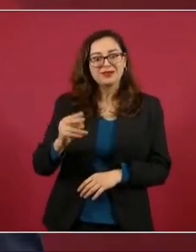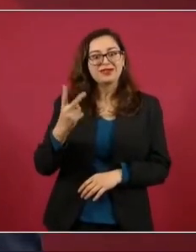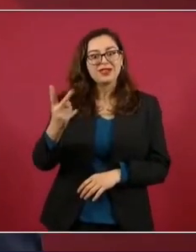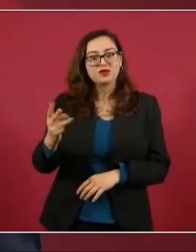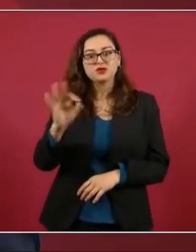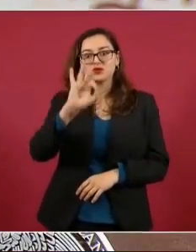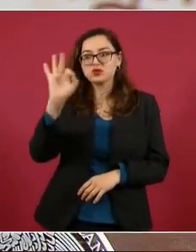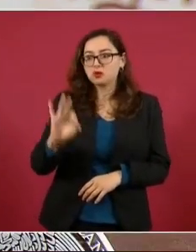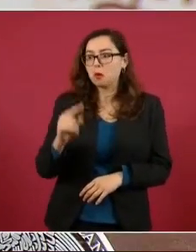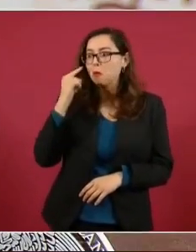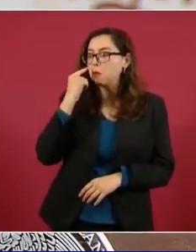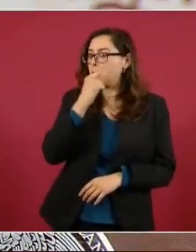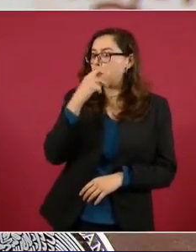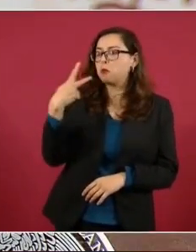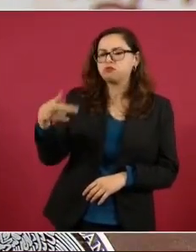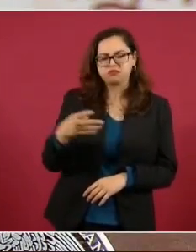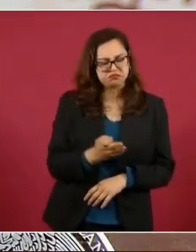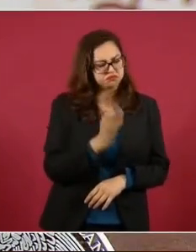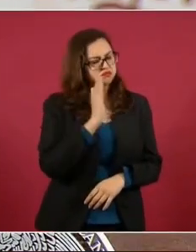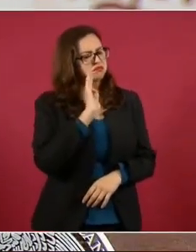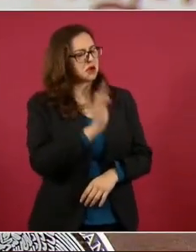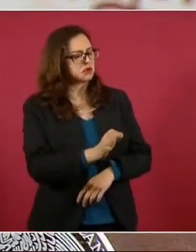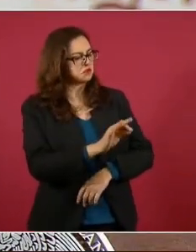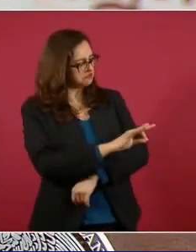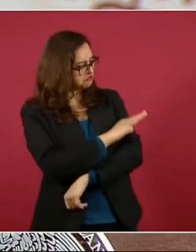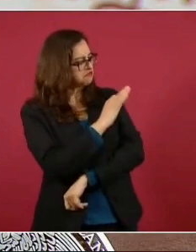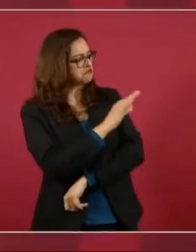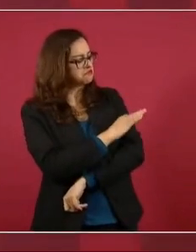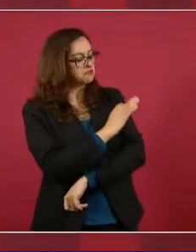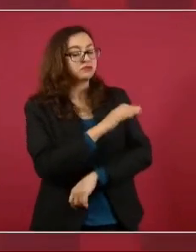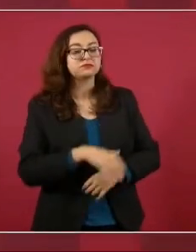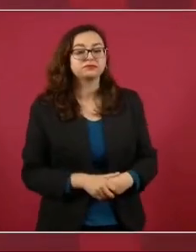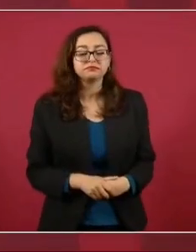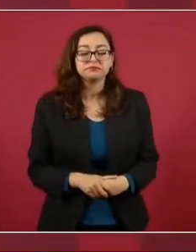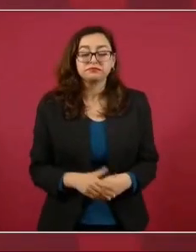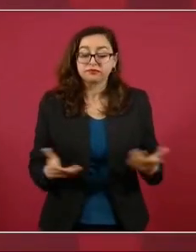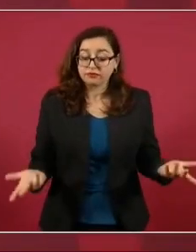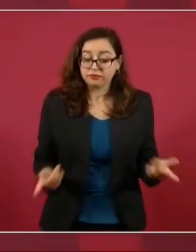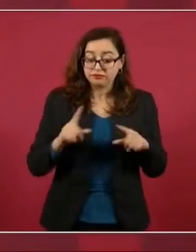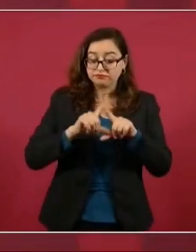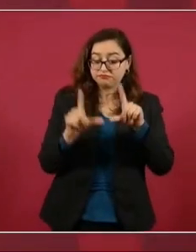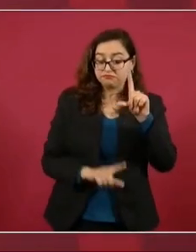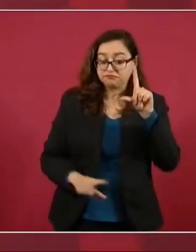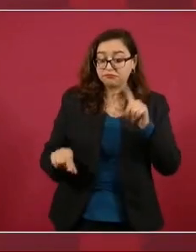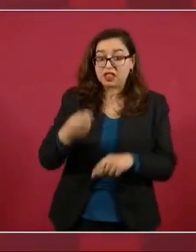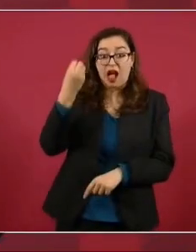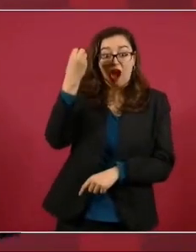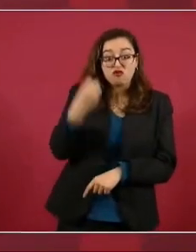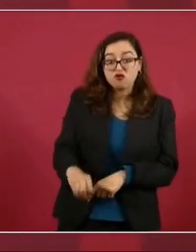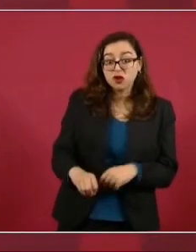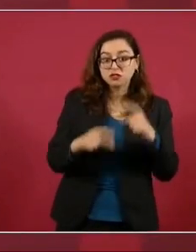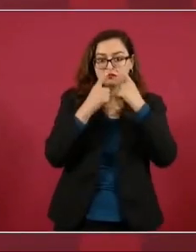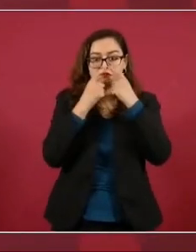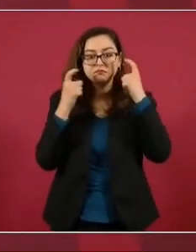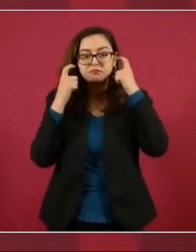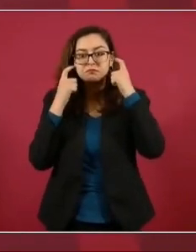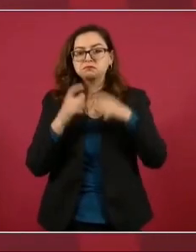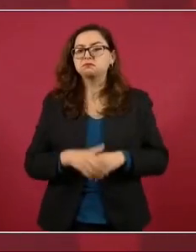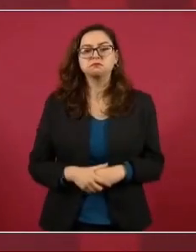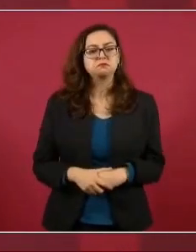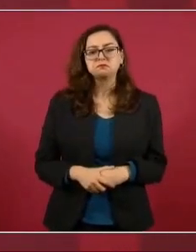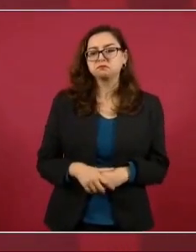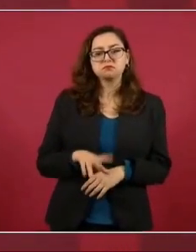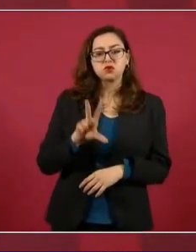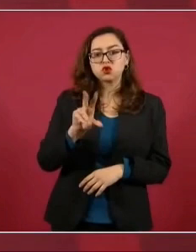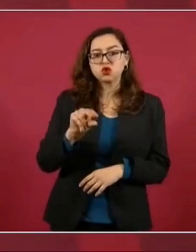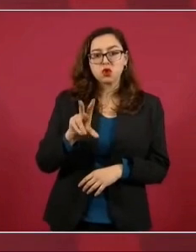México ha sido uno de los países, el pueblo de México, uno de los pueblos que más utiliza el cubrebocas y que durante más tiempo ha